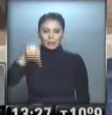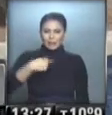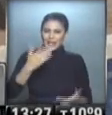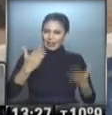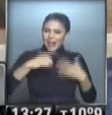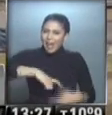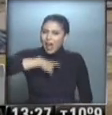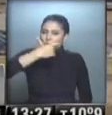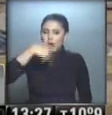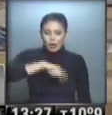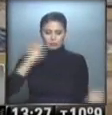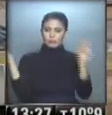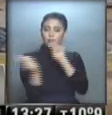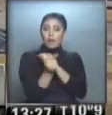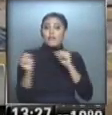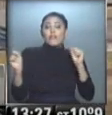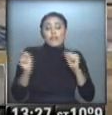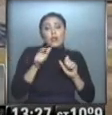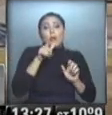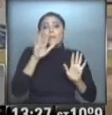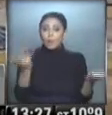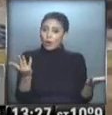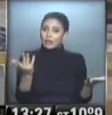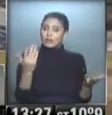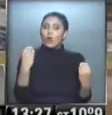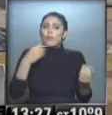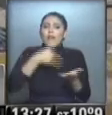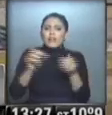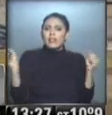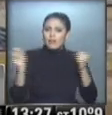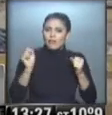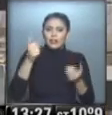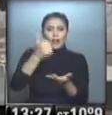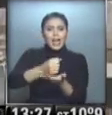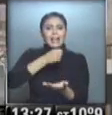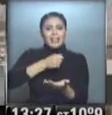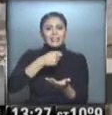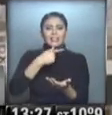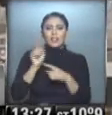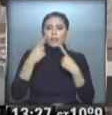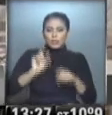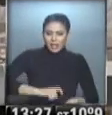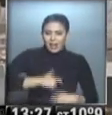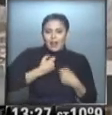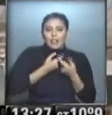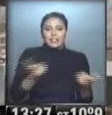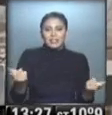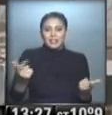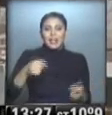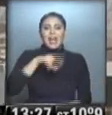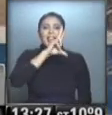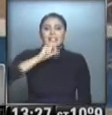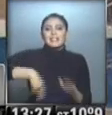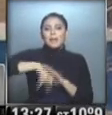Sonda se viene un frío importante parece frío importante qué tiene previsto el indio solar y el calor de su música cerca de una treintena de